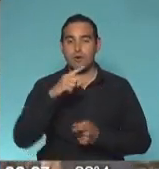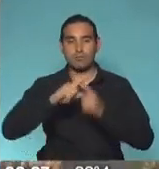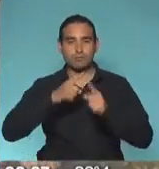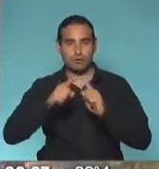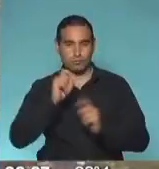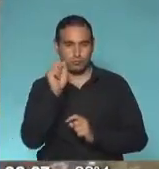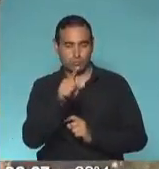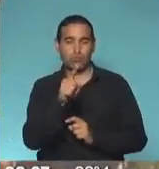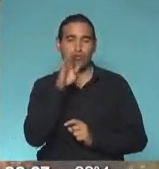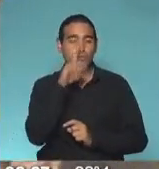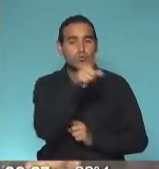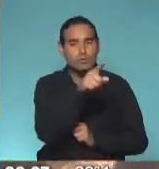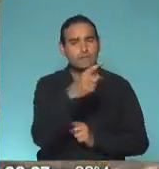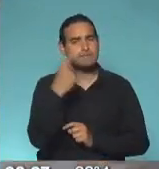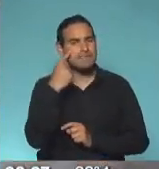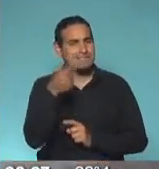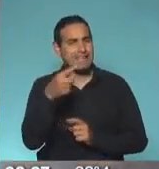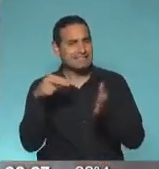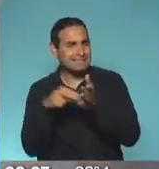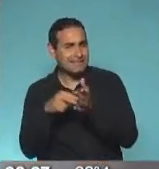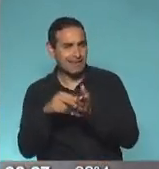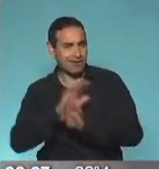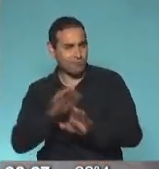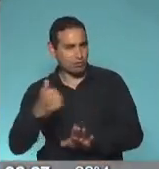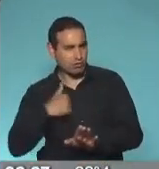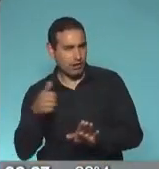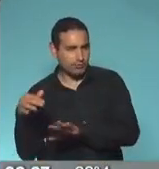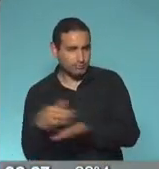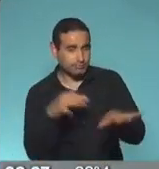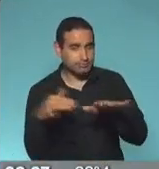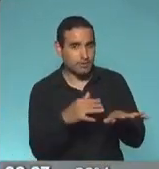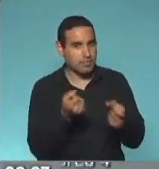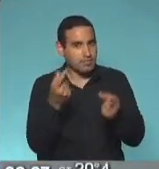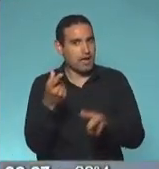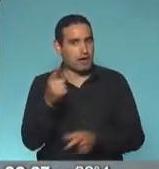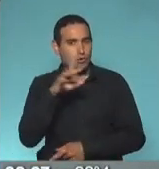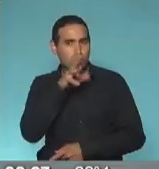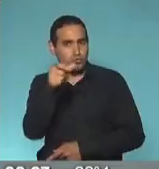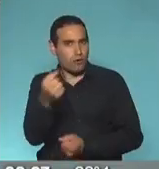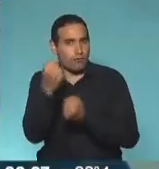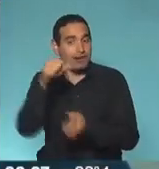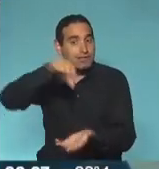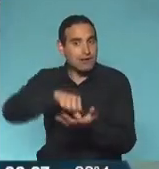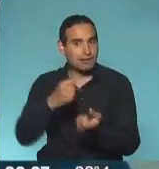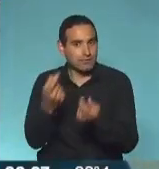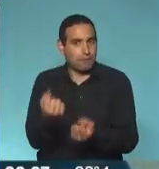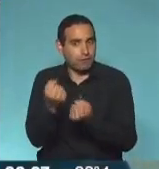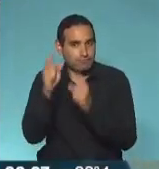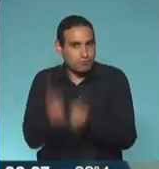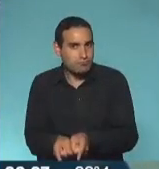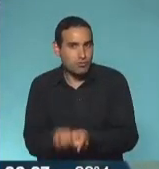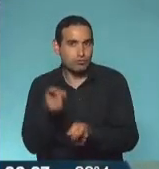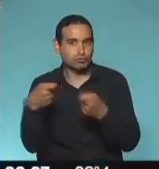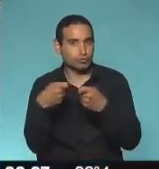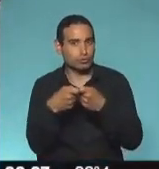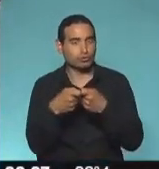estadounidense creen que retirarse de Siria podría fortalecer a Rusia e Irán, aliados del gobierno de Bashar el-Assad. Por otro